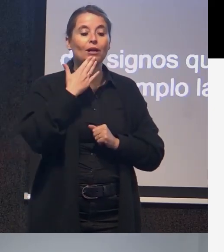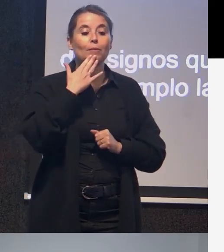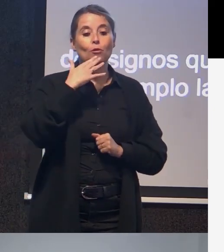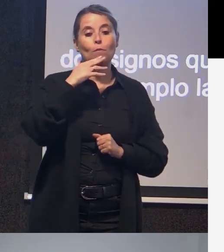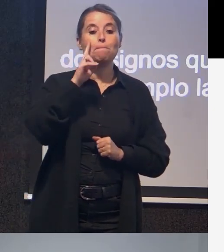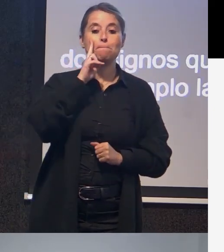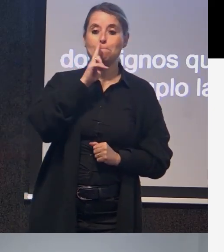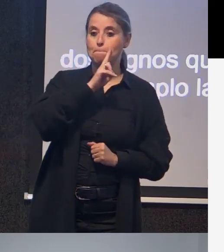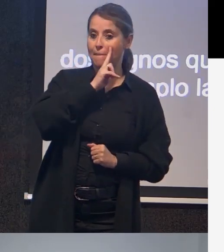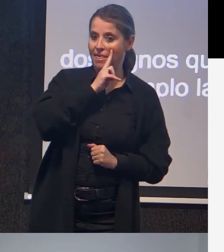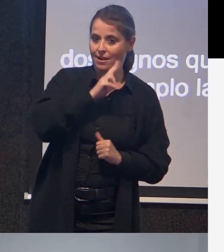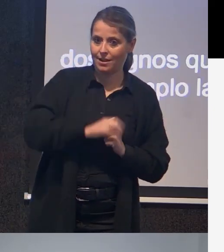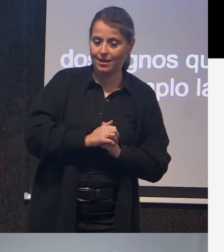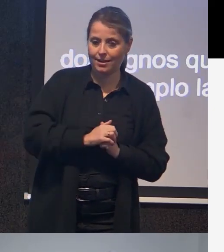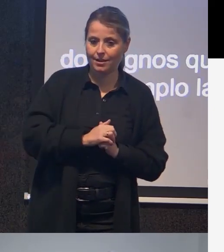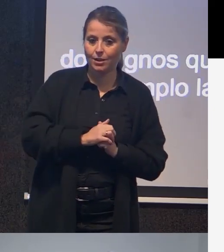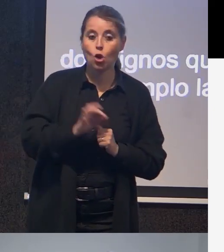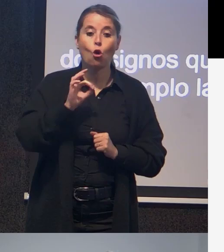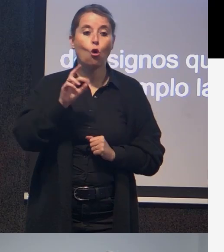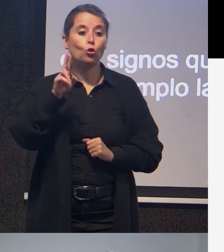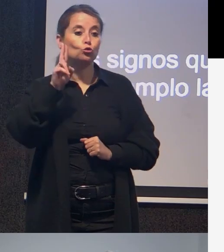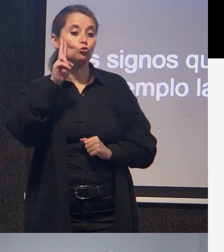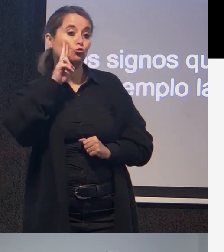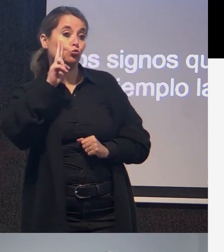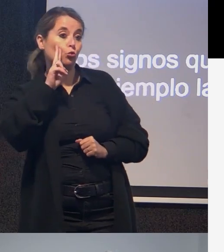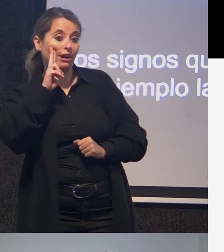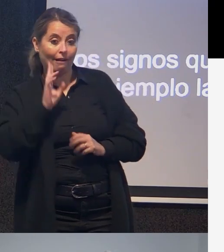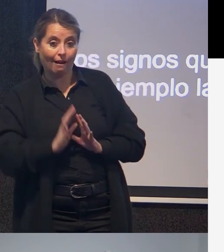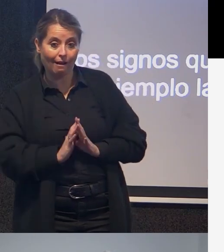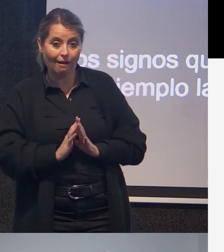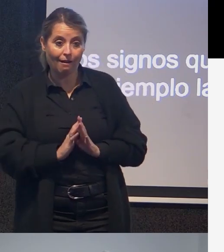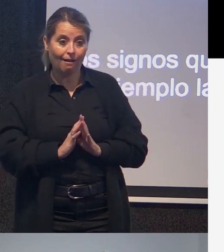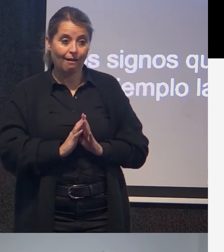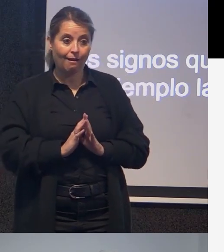madre y suegra